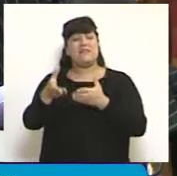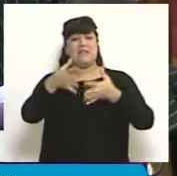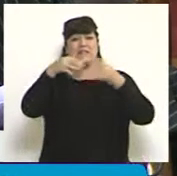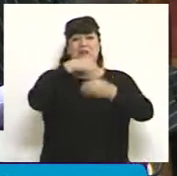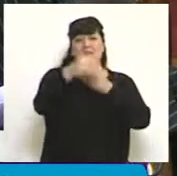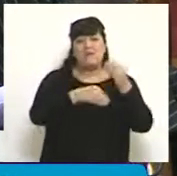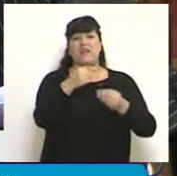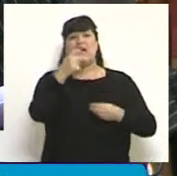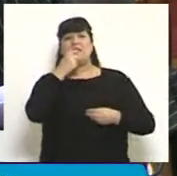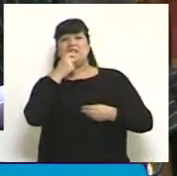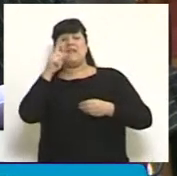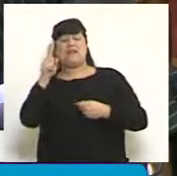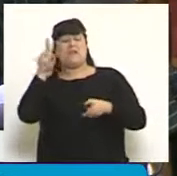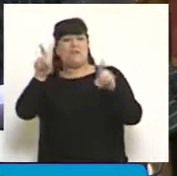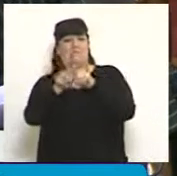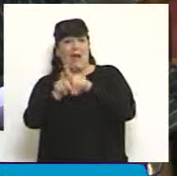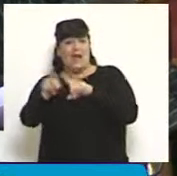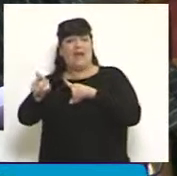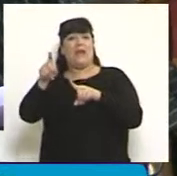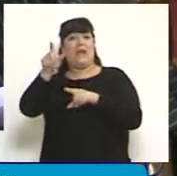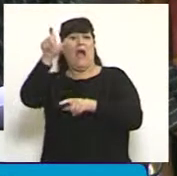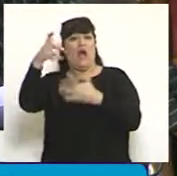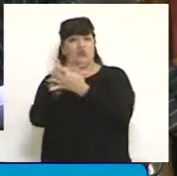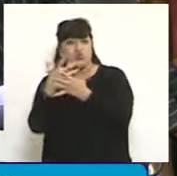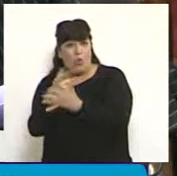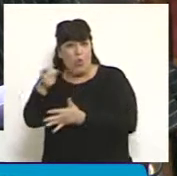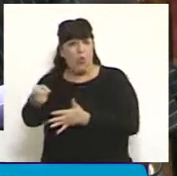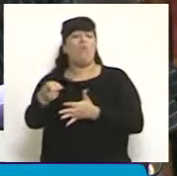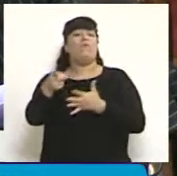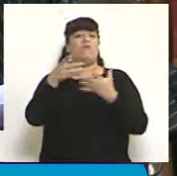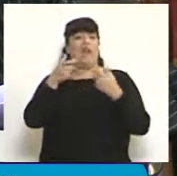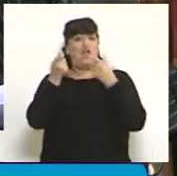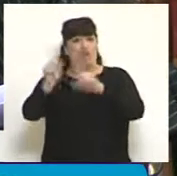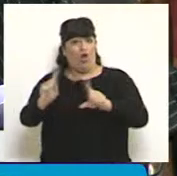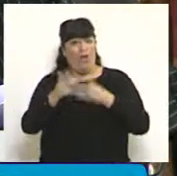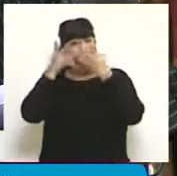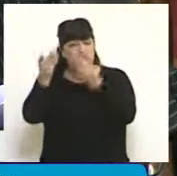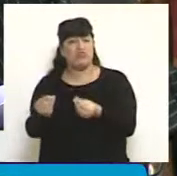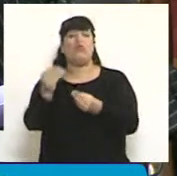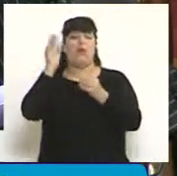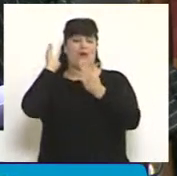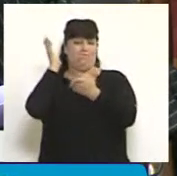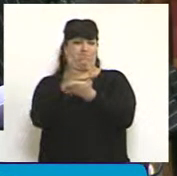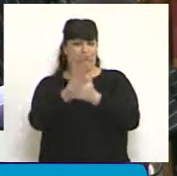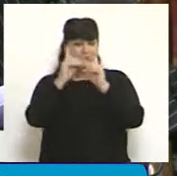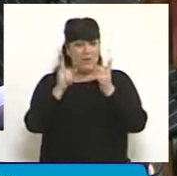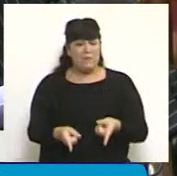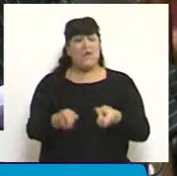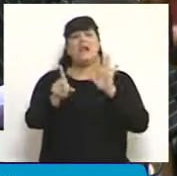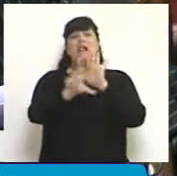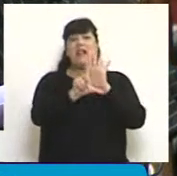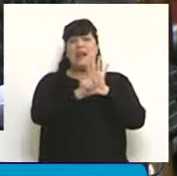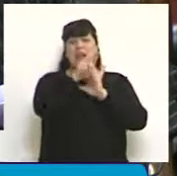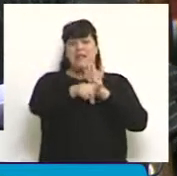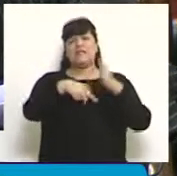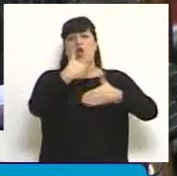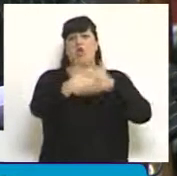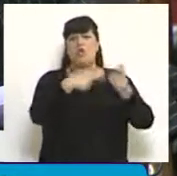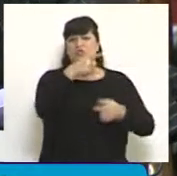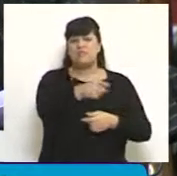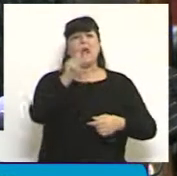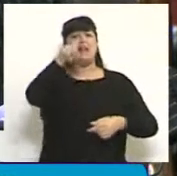víctima fuere el cónyuge. Asimismo, son acciones privadas las que, de conformidad con lo dispuesto por las leyes procesales,